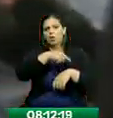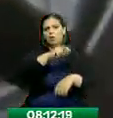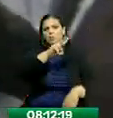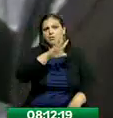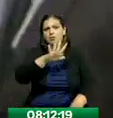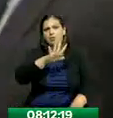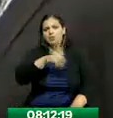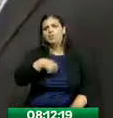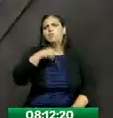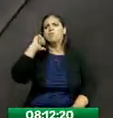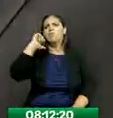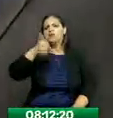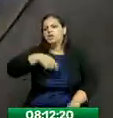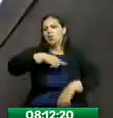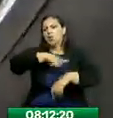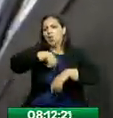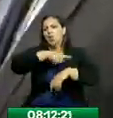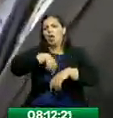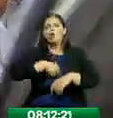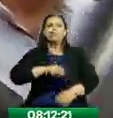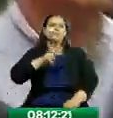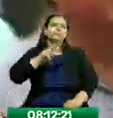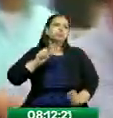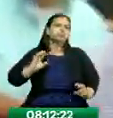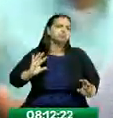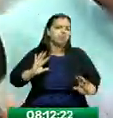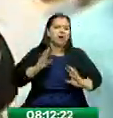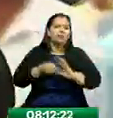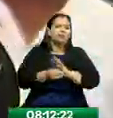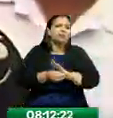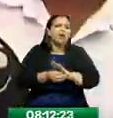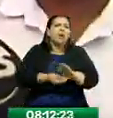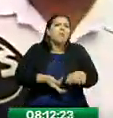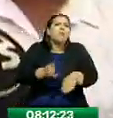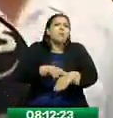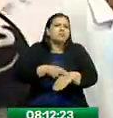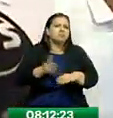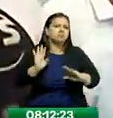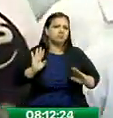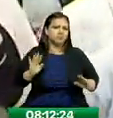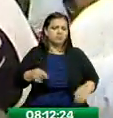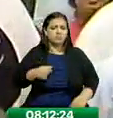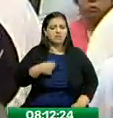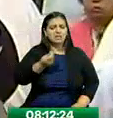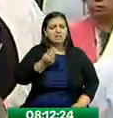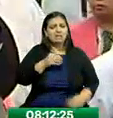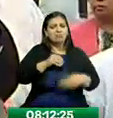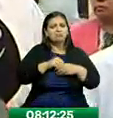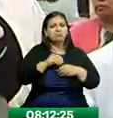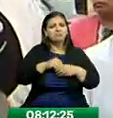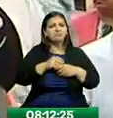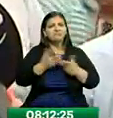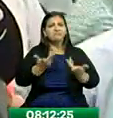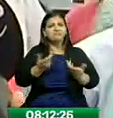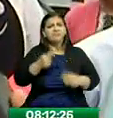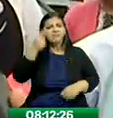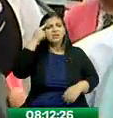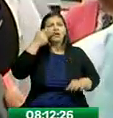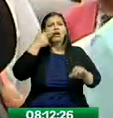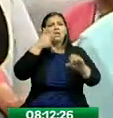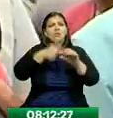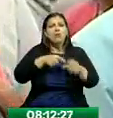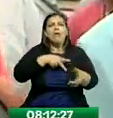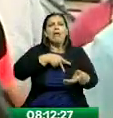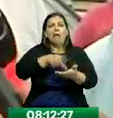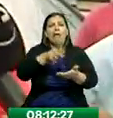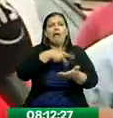para poder llevar lo que antes me hacían 12 horas. Y no va a haber ahorro. Todo lo que uno gana o genera es para pagar, para estudiar a